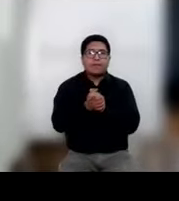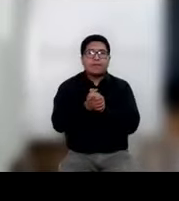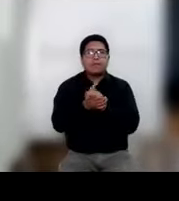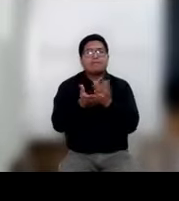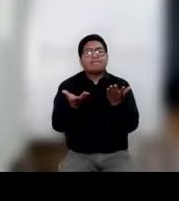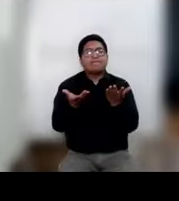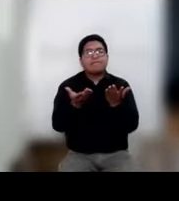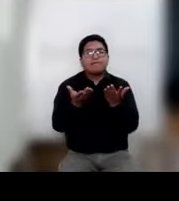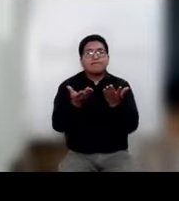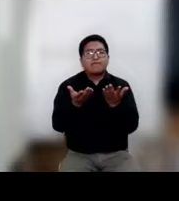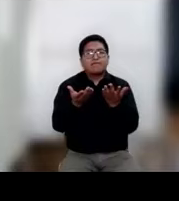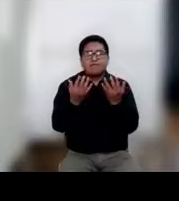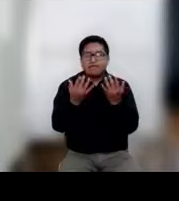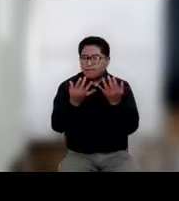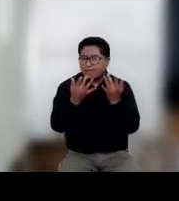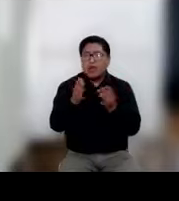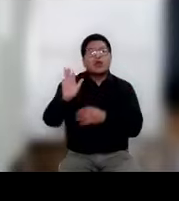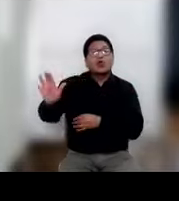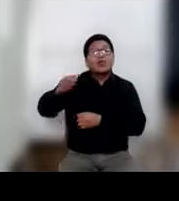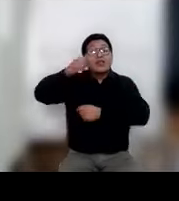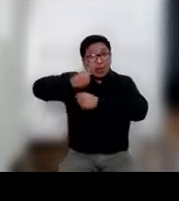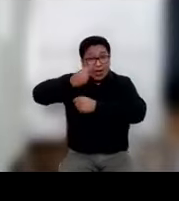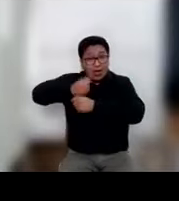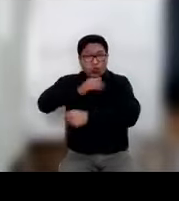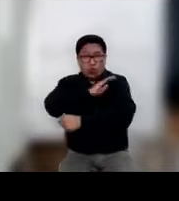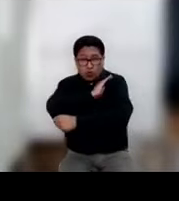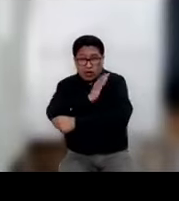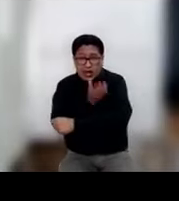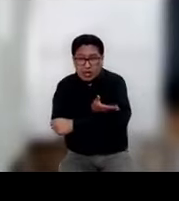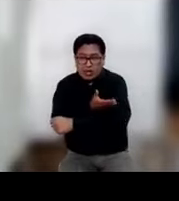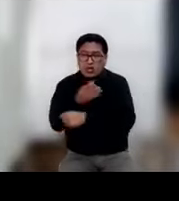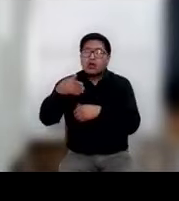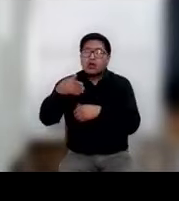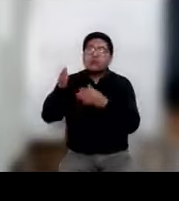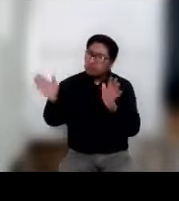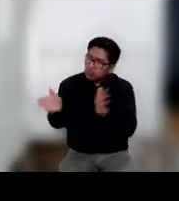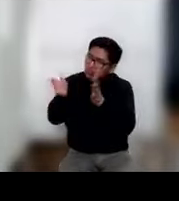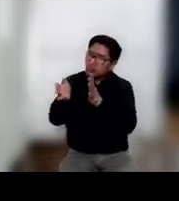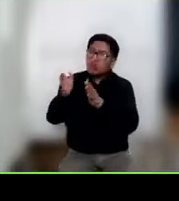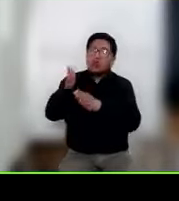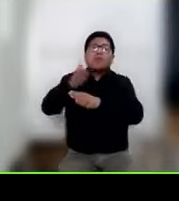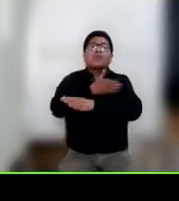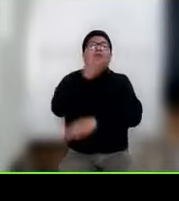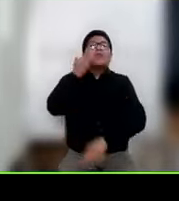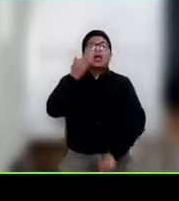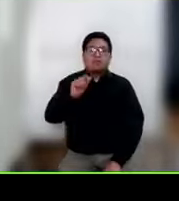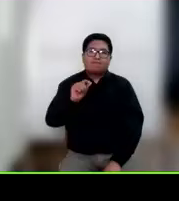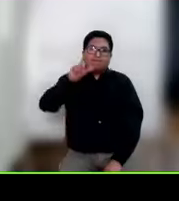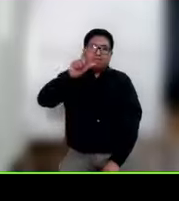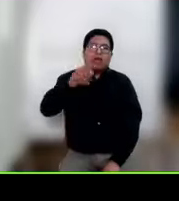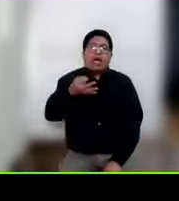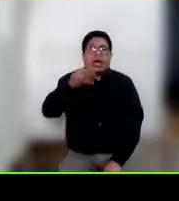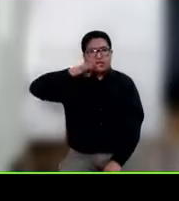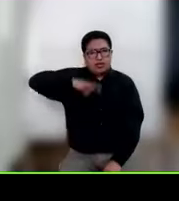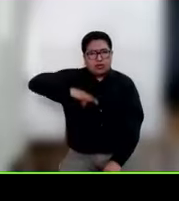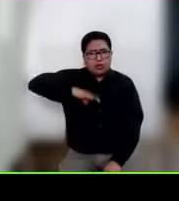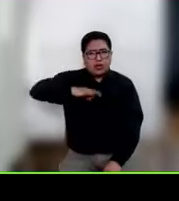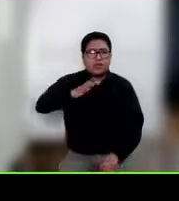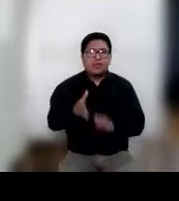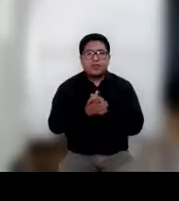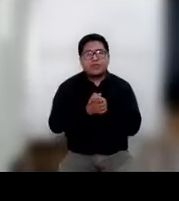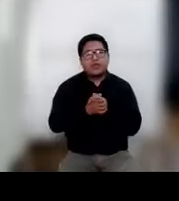este fuerza esta fuerza de trabajo pueda tener un mayor valor y un mejor ingreso para ellos y etnia naso hemos visto la